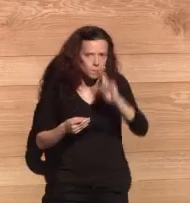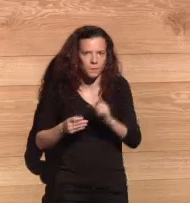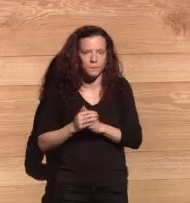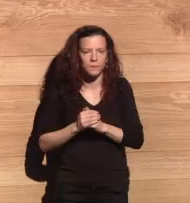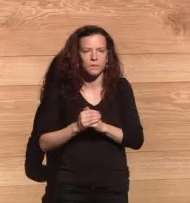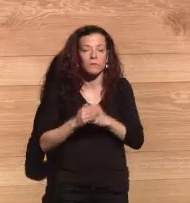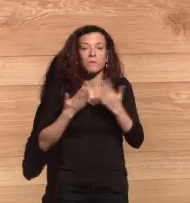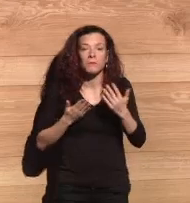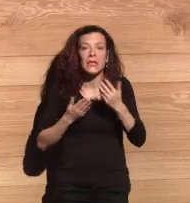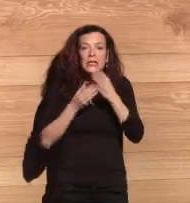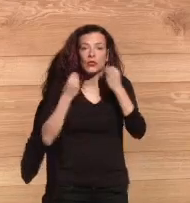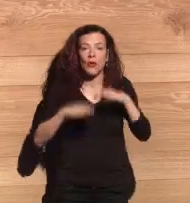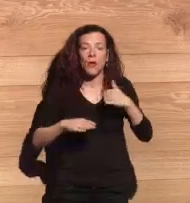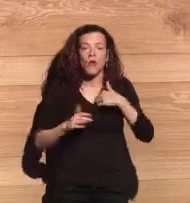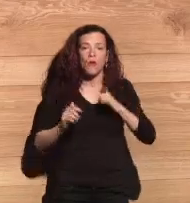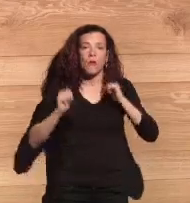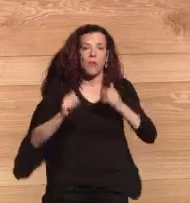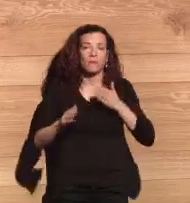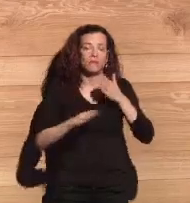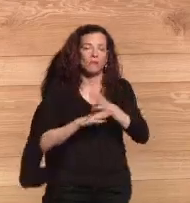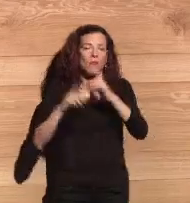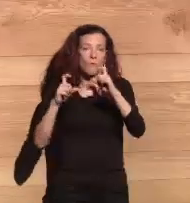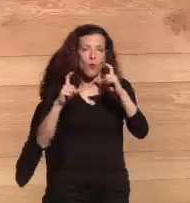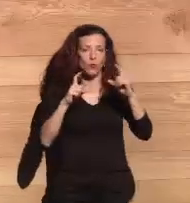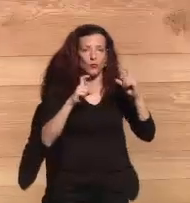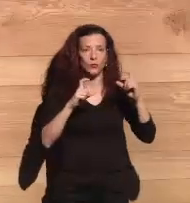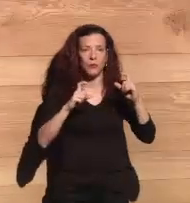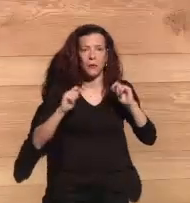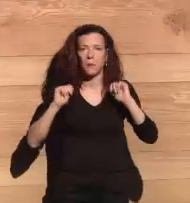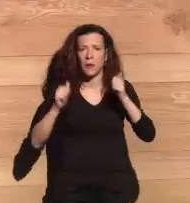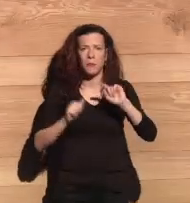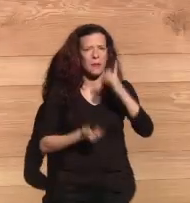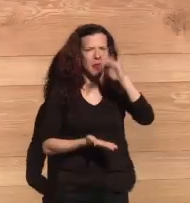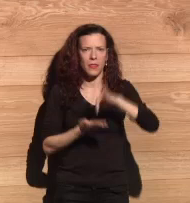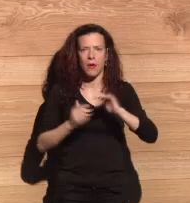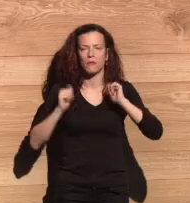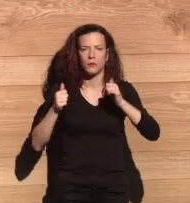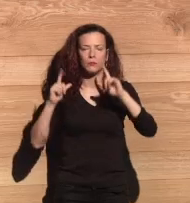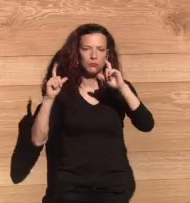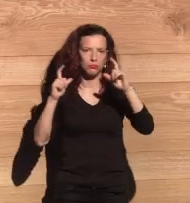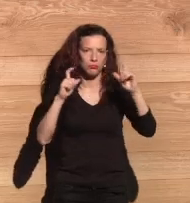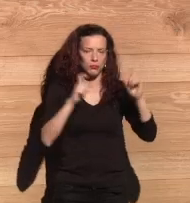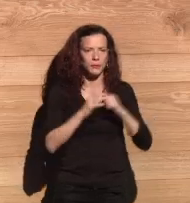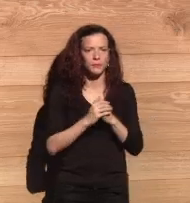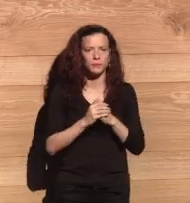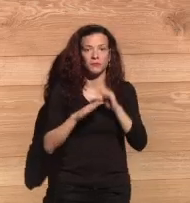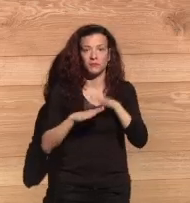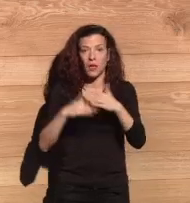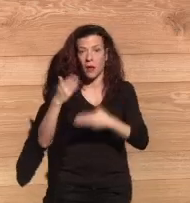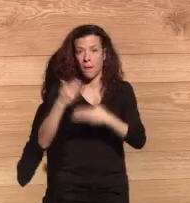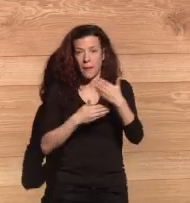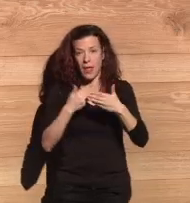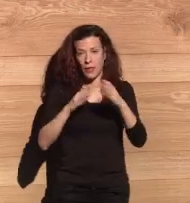yo empecé a cubrir esa historia, que son esas fotos, desde el principio, desde el primer día, y para varios medios